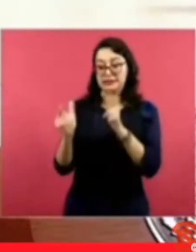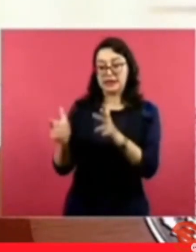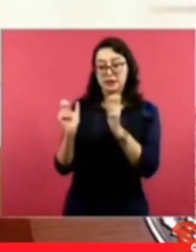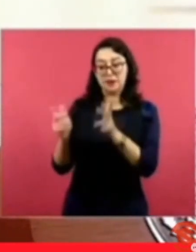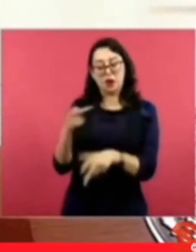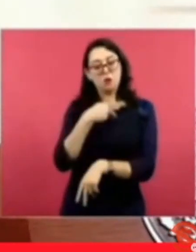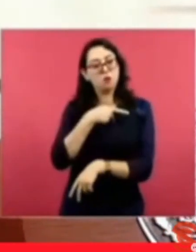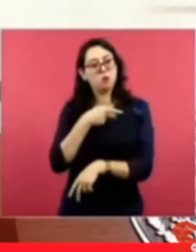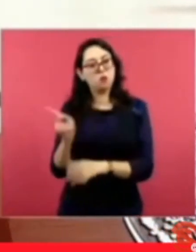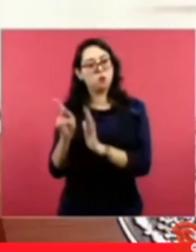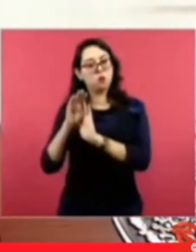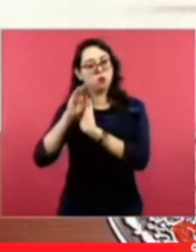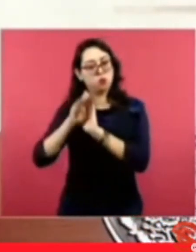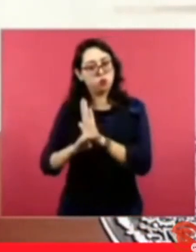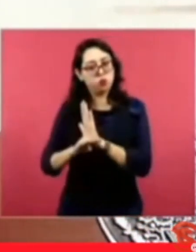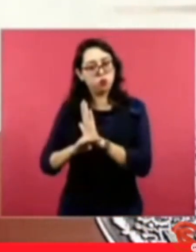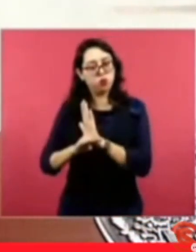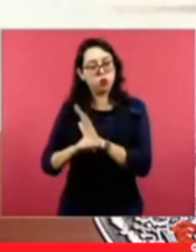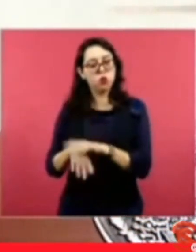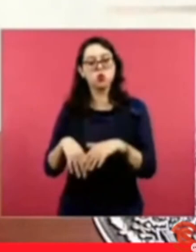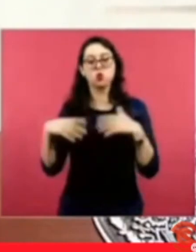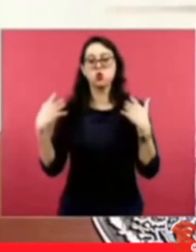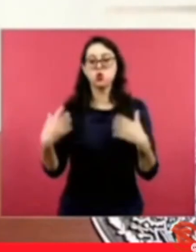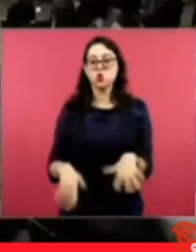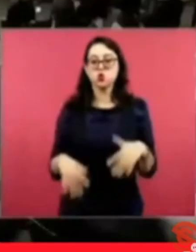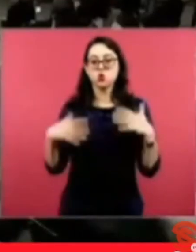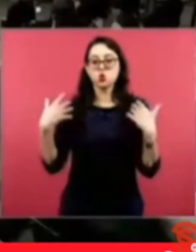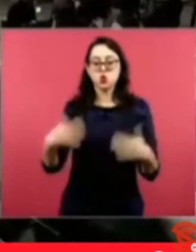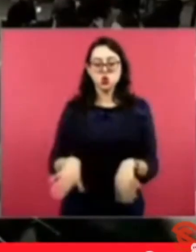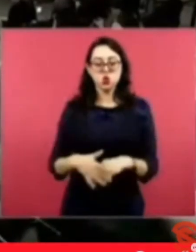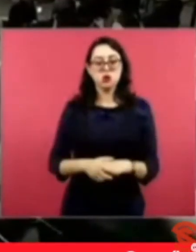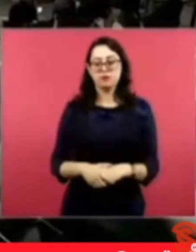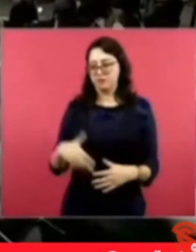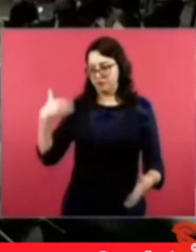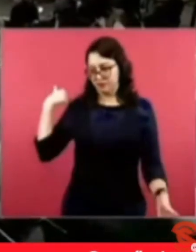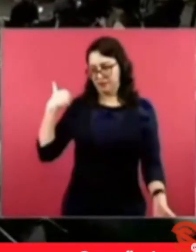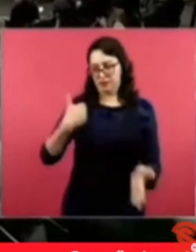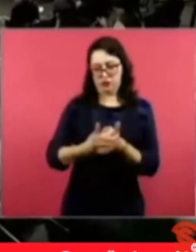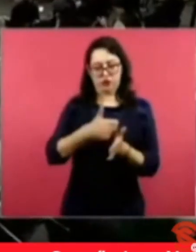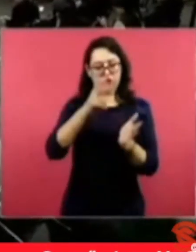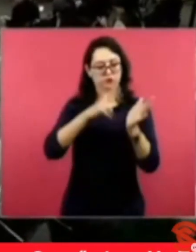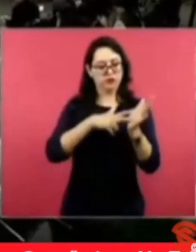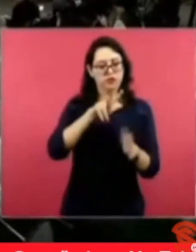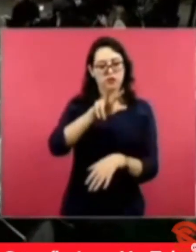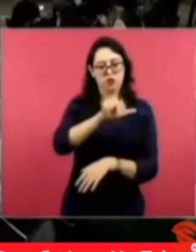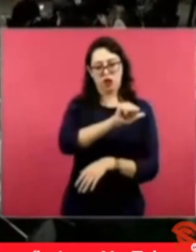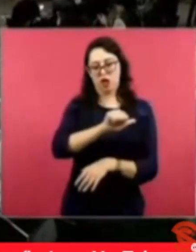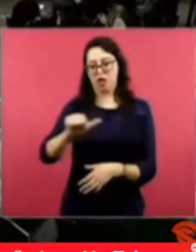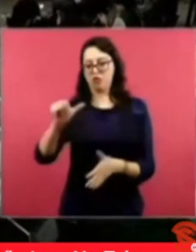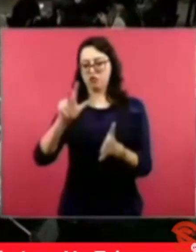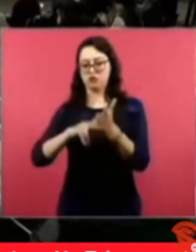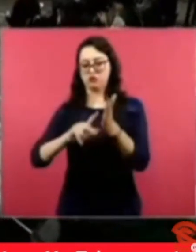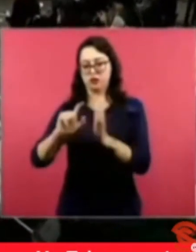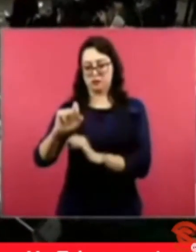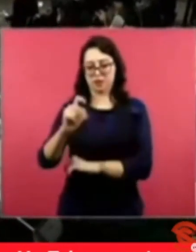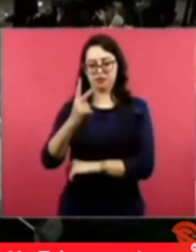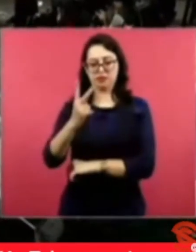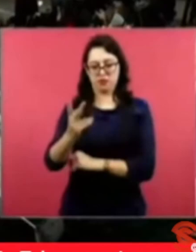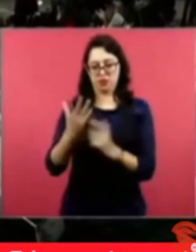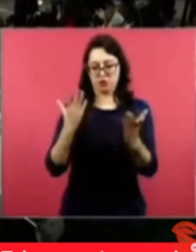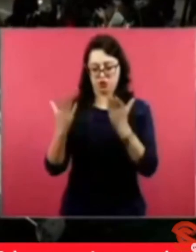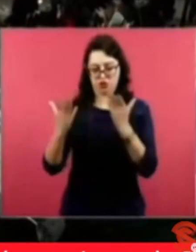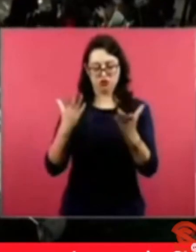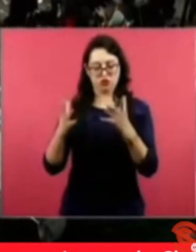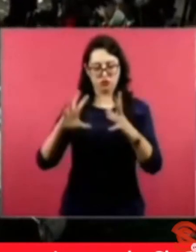En los últimos tiempos, del 18 al 22, que tenemos los